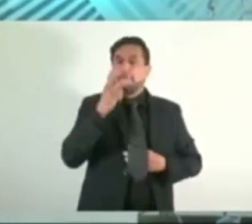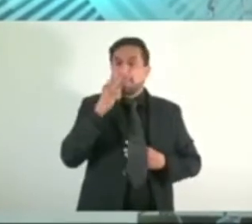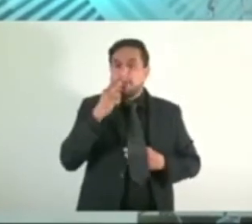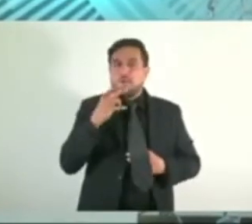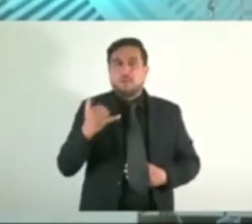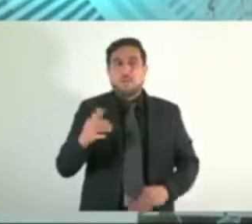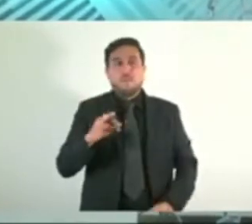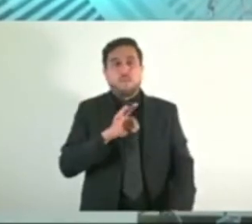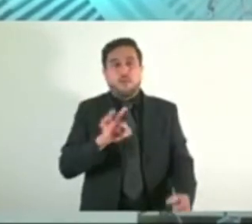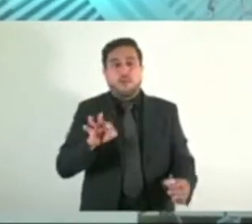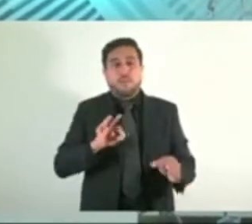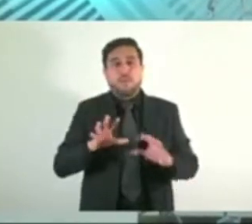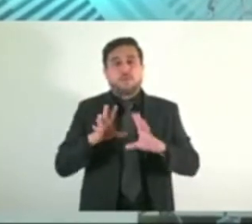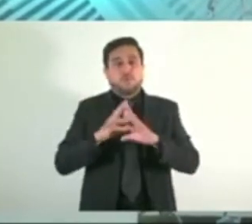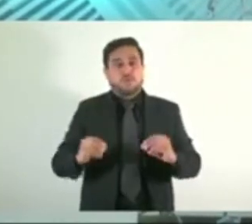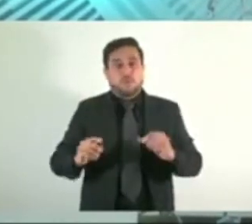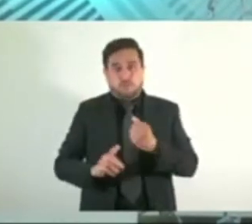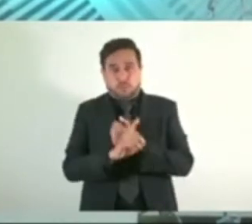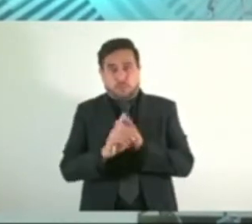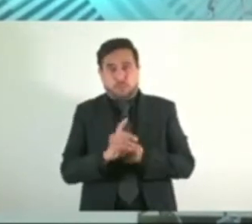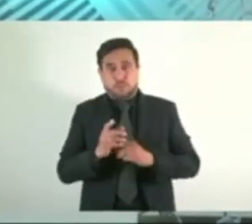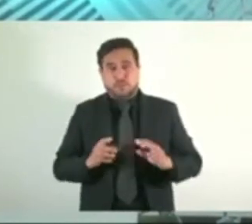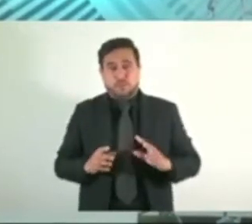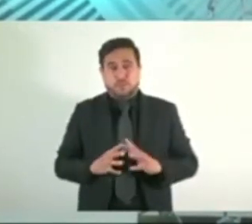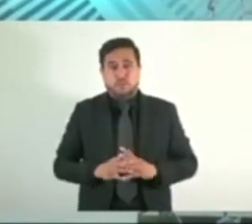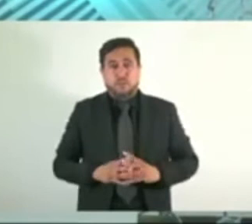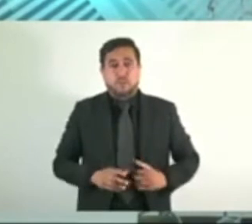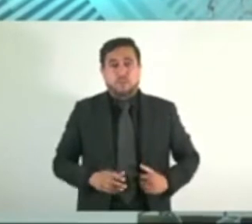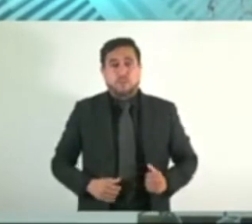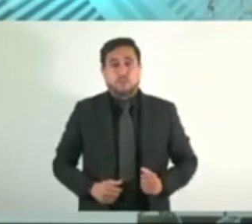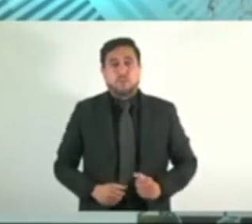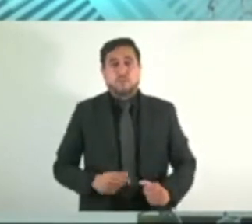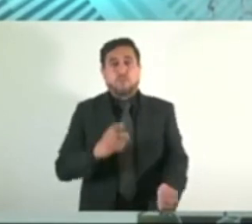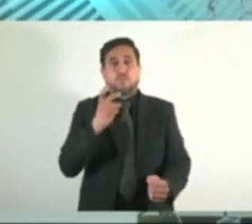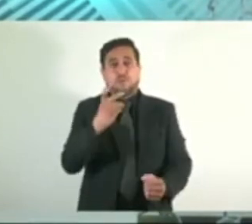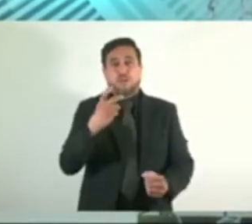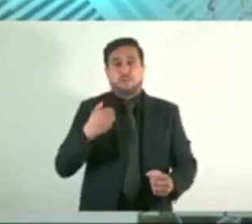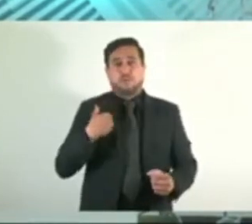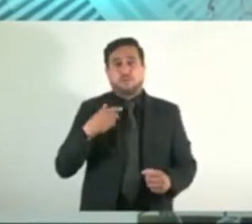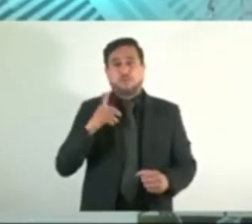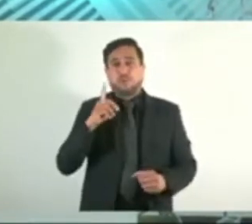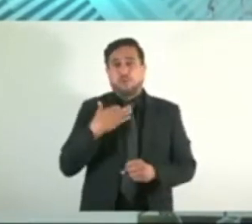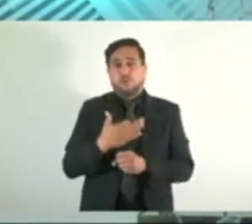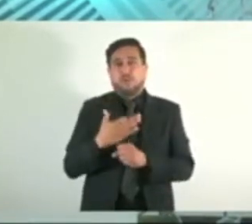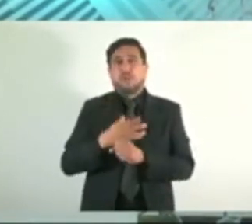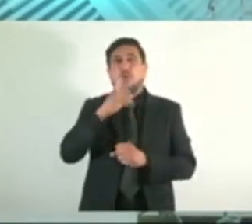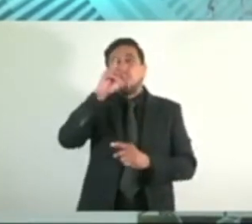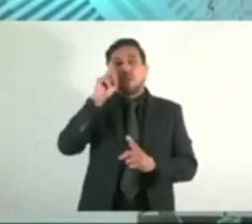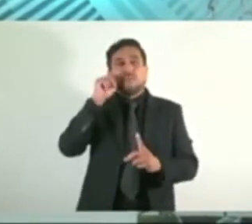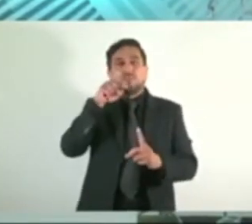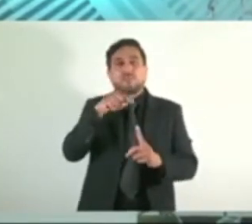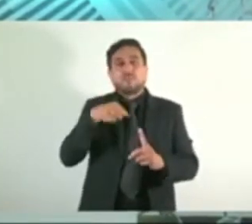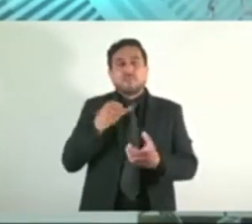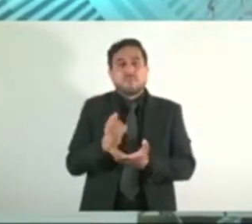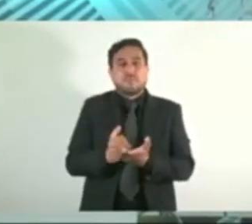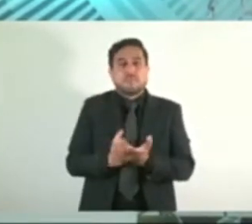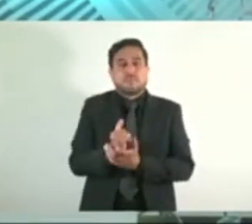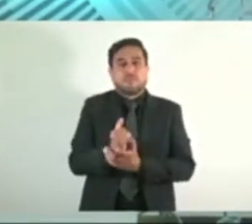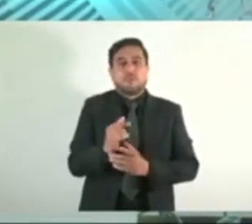transformar nuestra realidad. Y hago referencia a una decisión que me toca tomar el